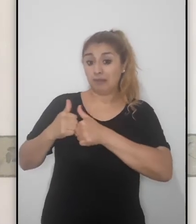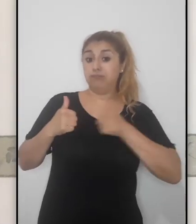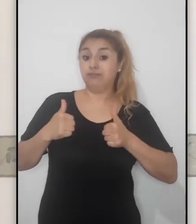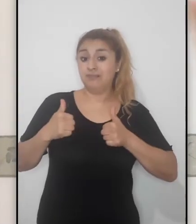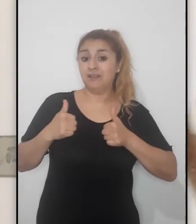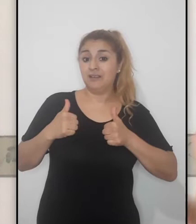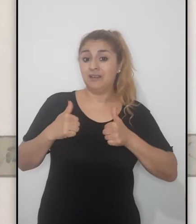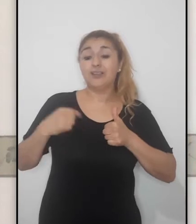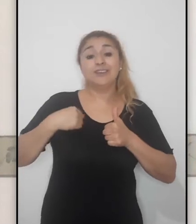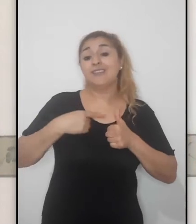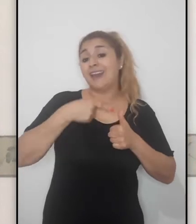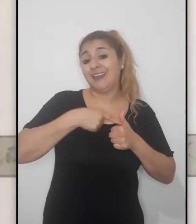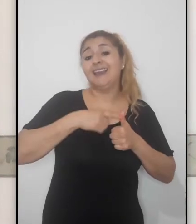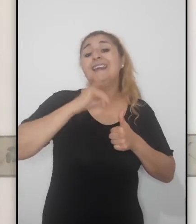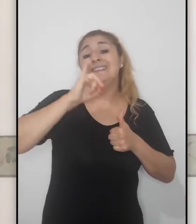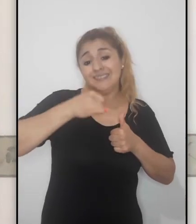son infinitos